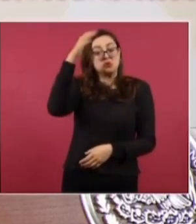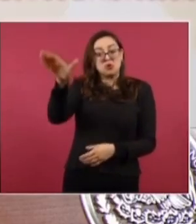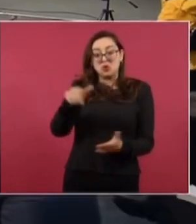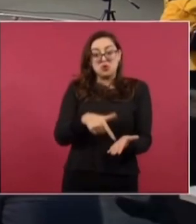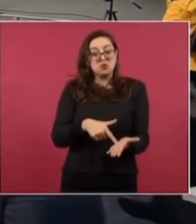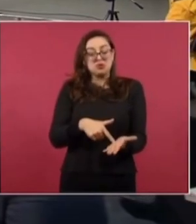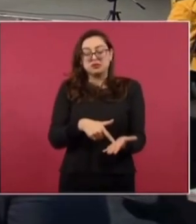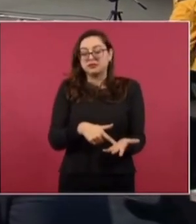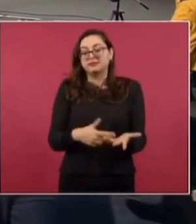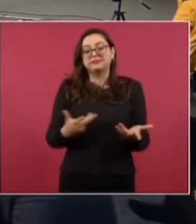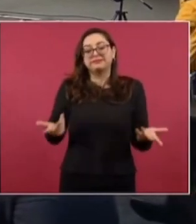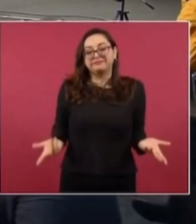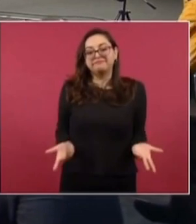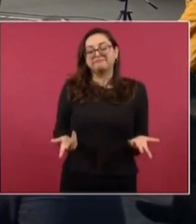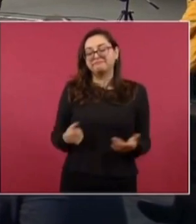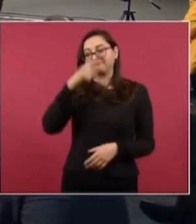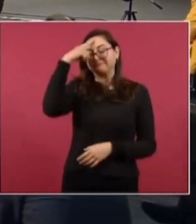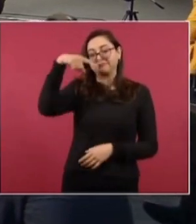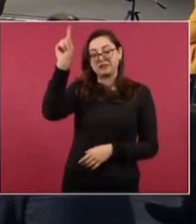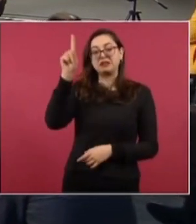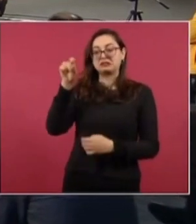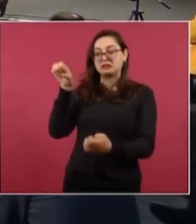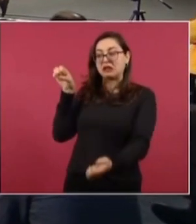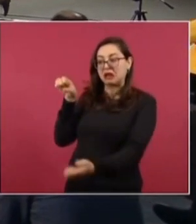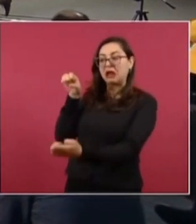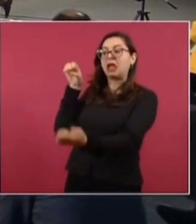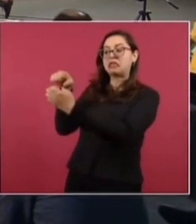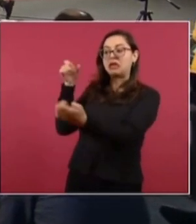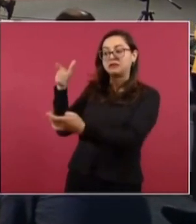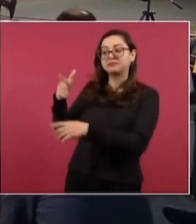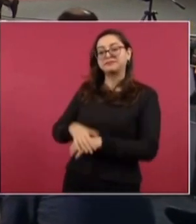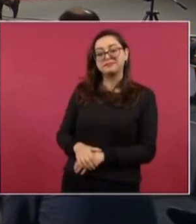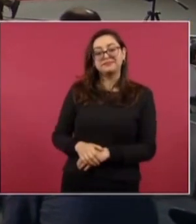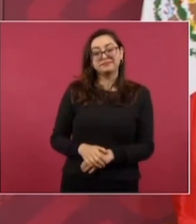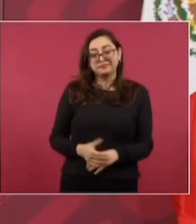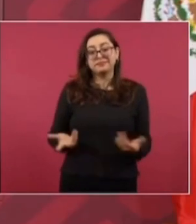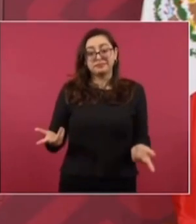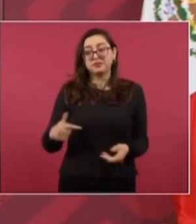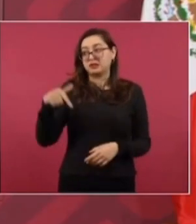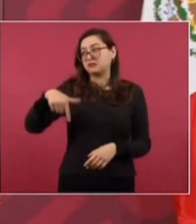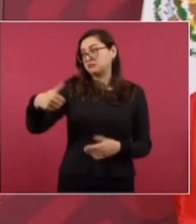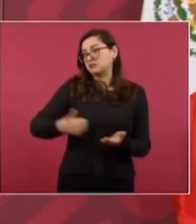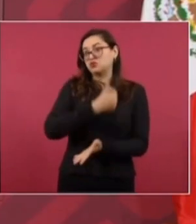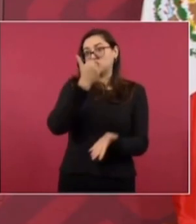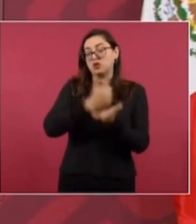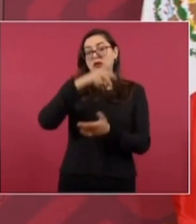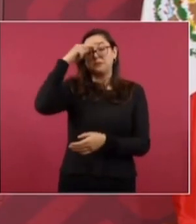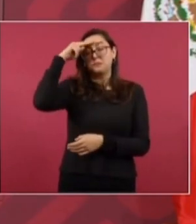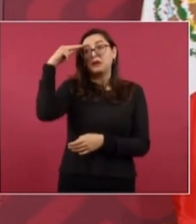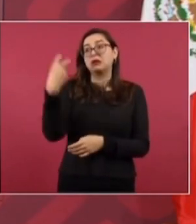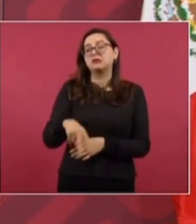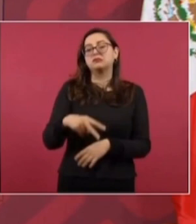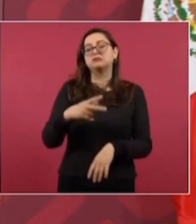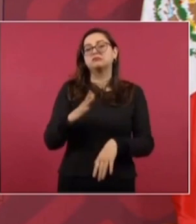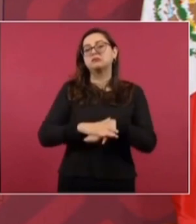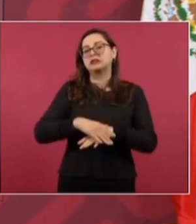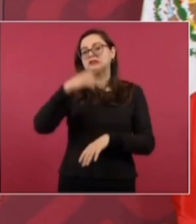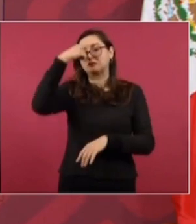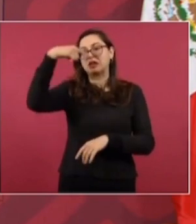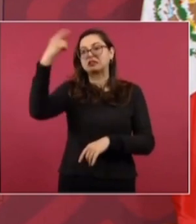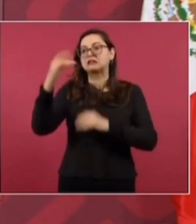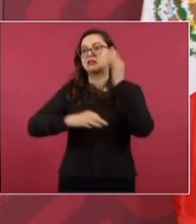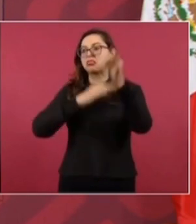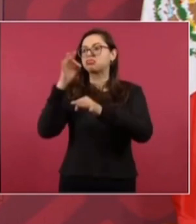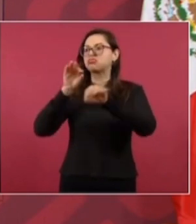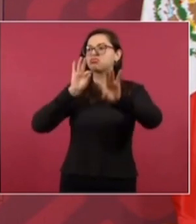Bueno aquí algo de efecto tiene pero en el resto del país